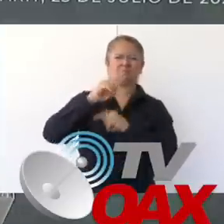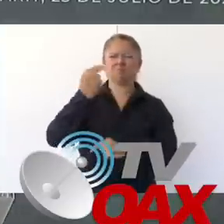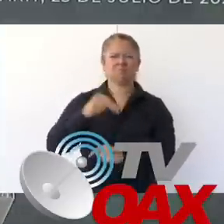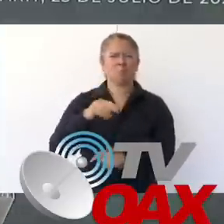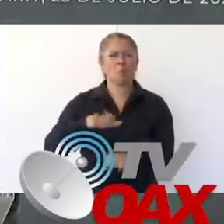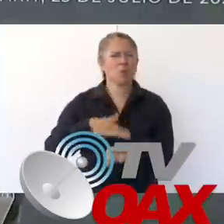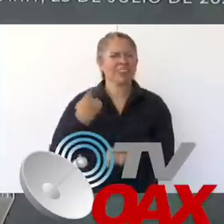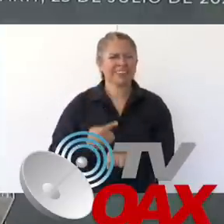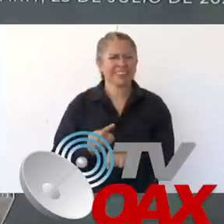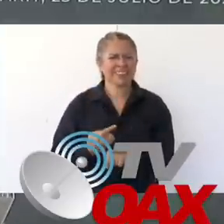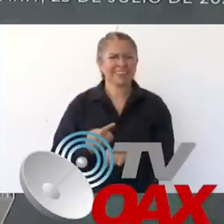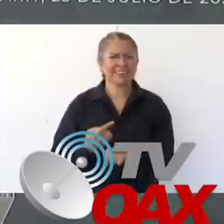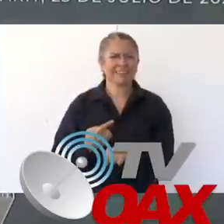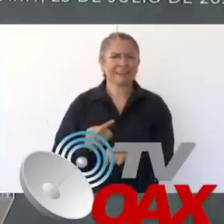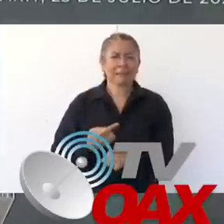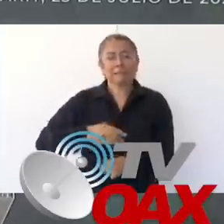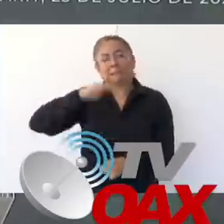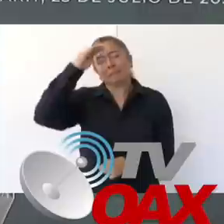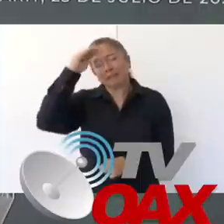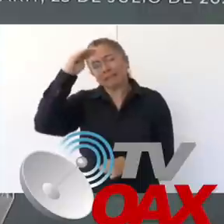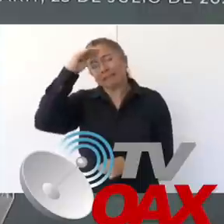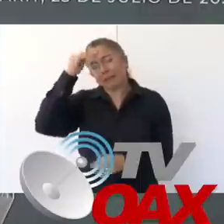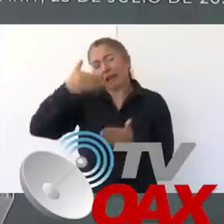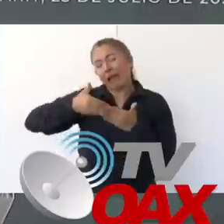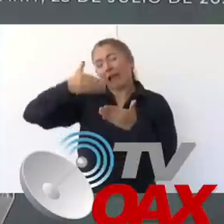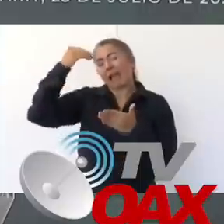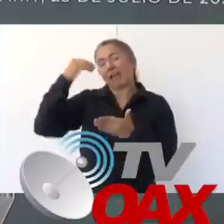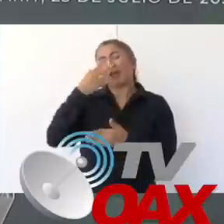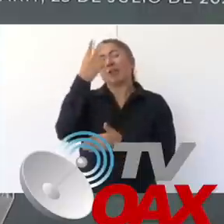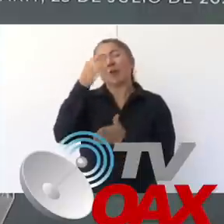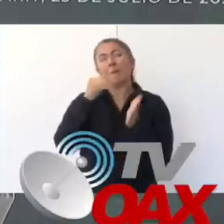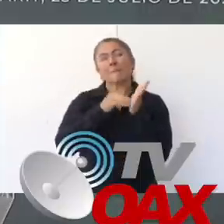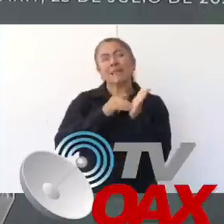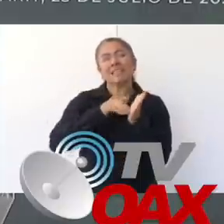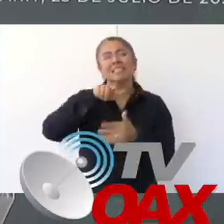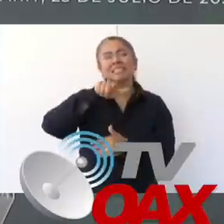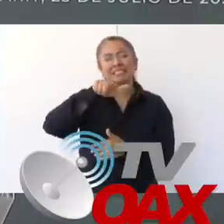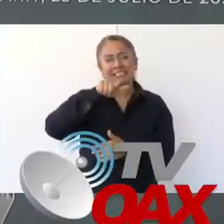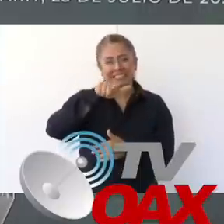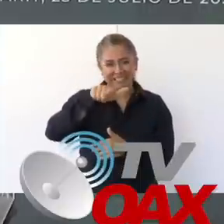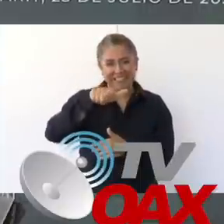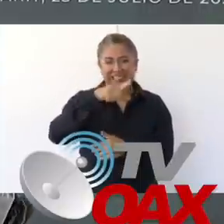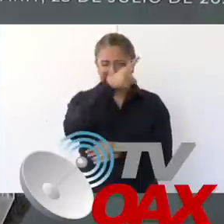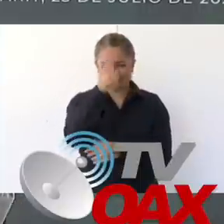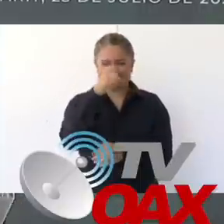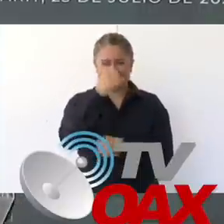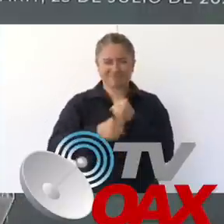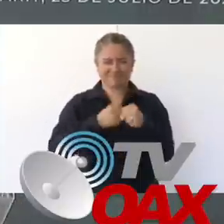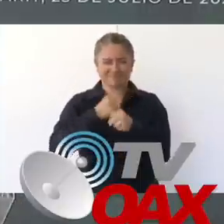inaugurara en el centenario de Tepic en el 2017, cosa que no sucedió. Entonces